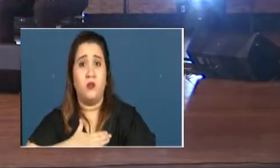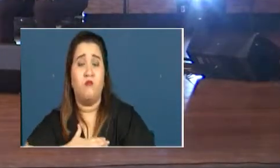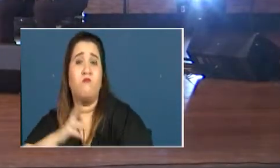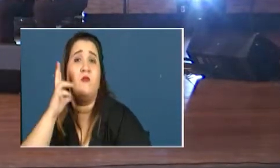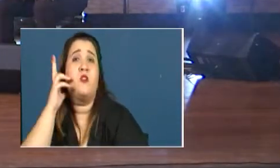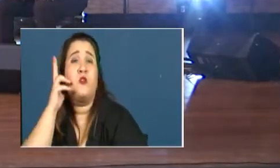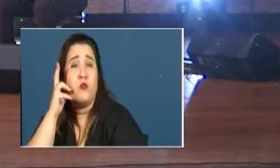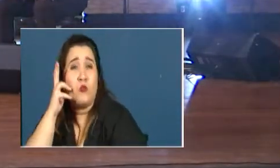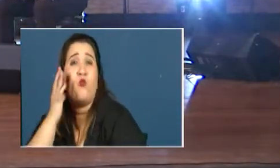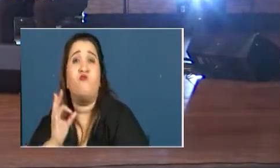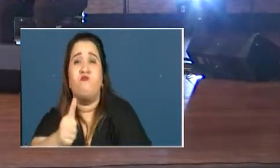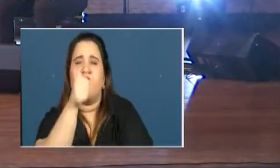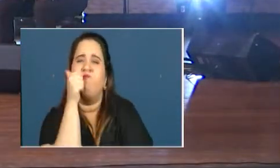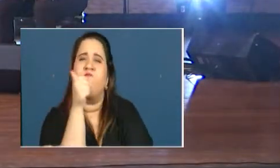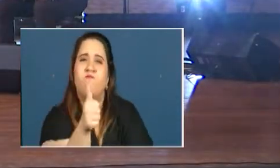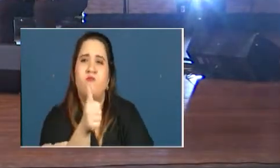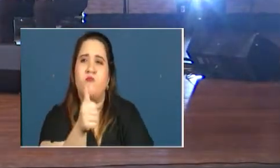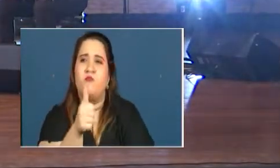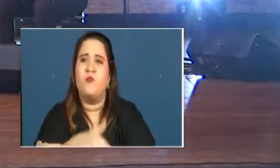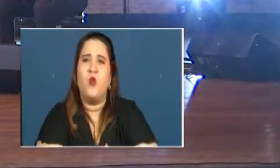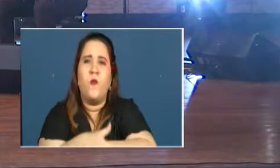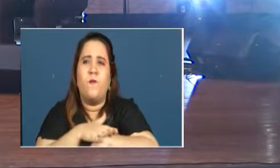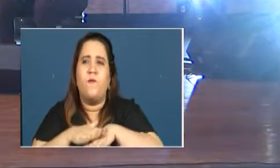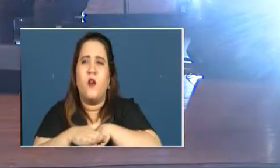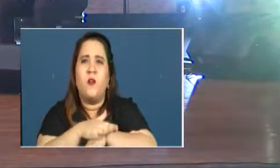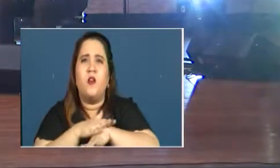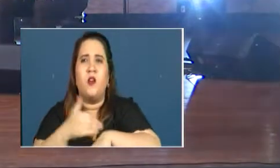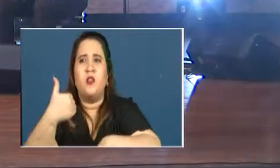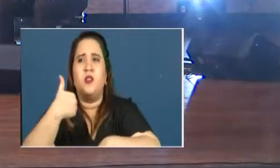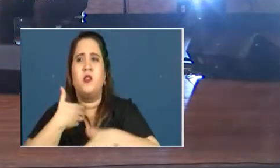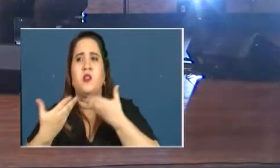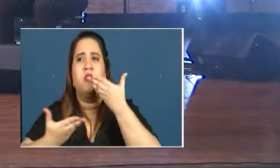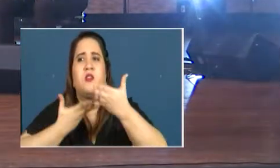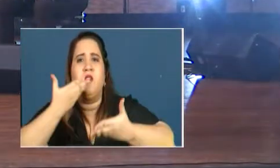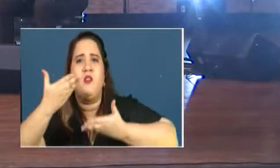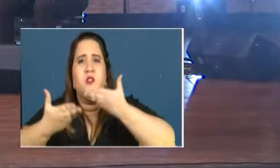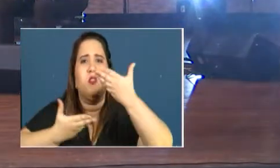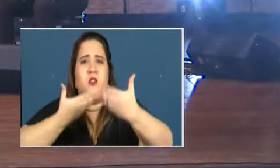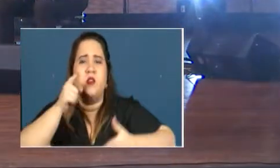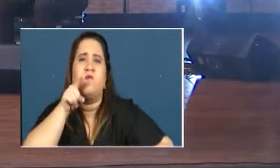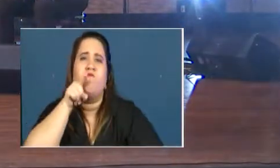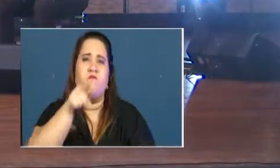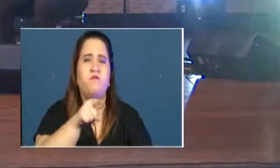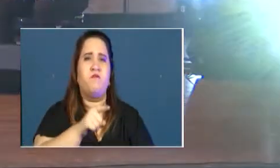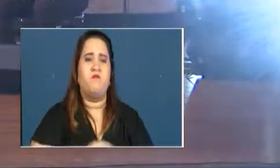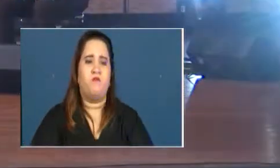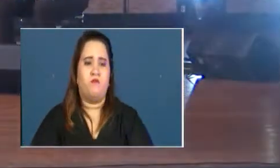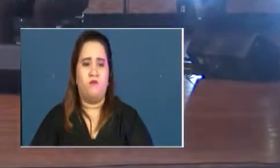escucha bien lo que tengo que decir.